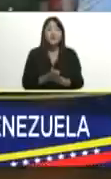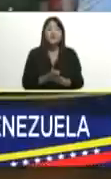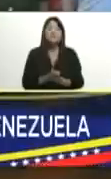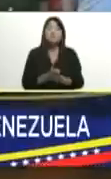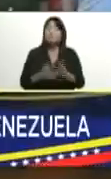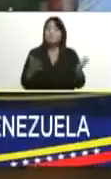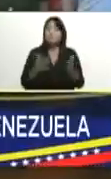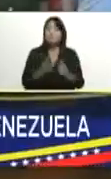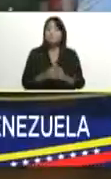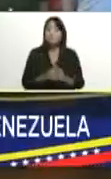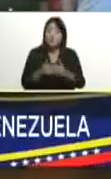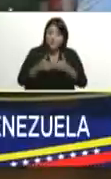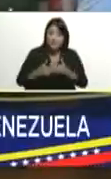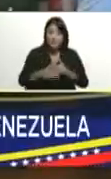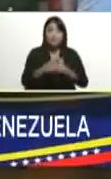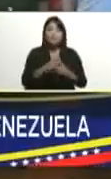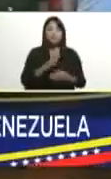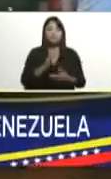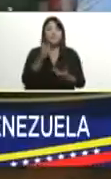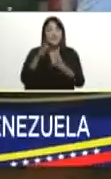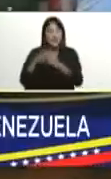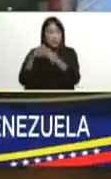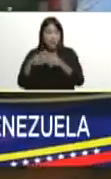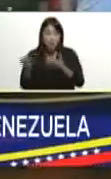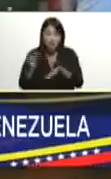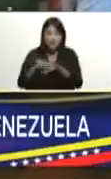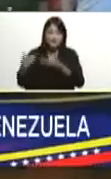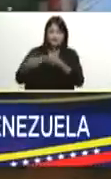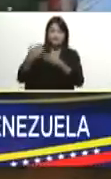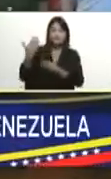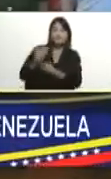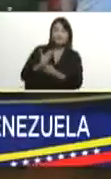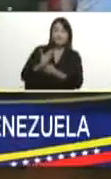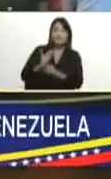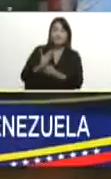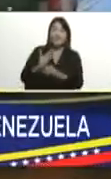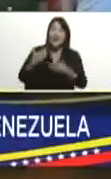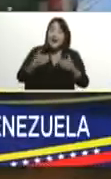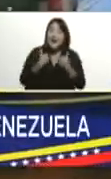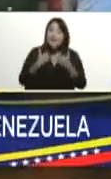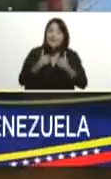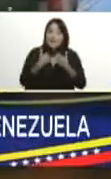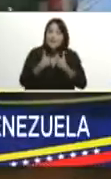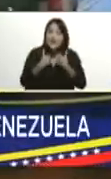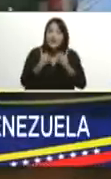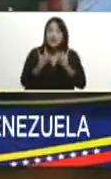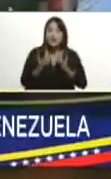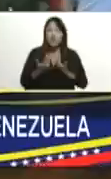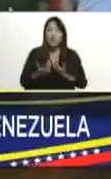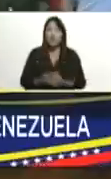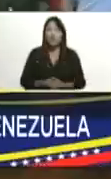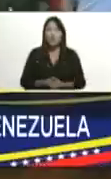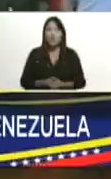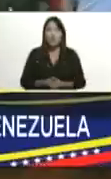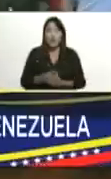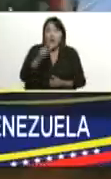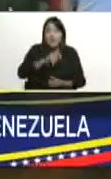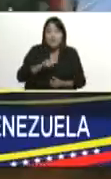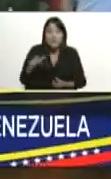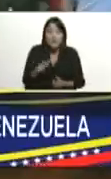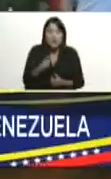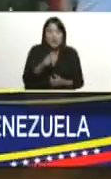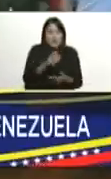las precitadas sanciones económicas que terminan afectando de manera vil a los más humildes y